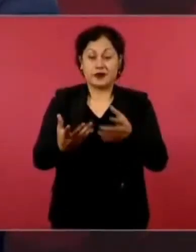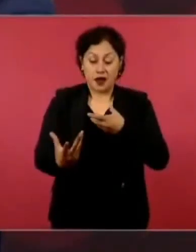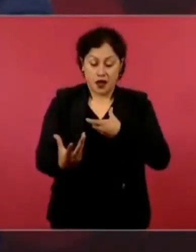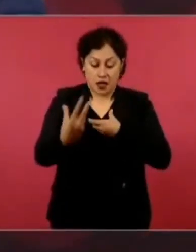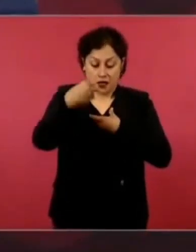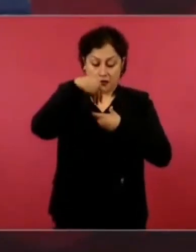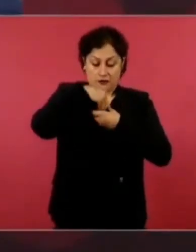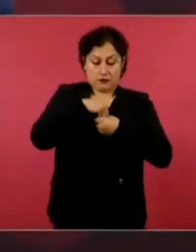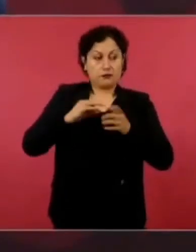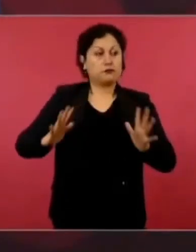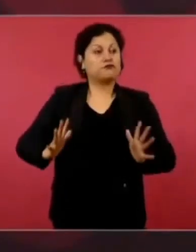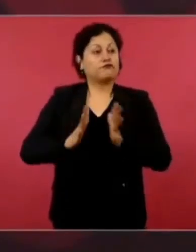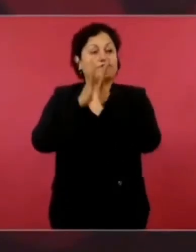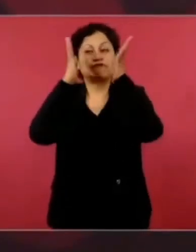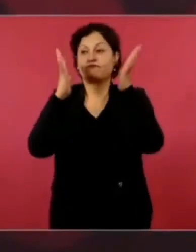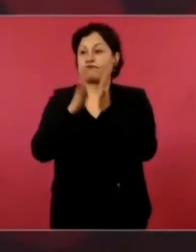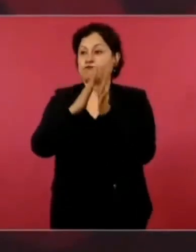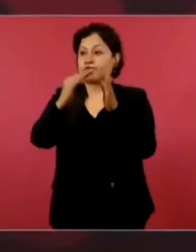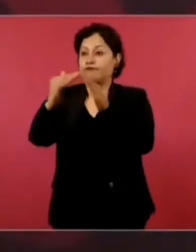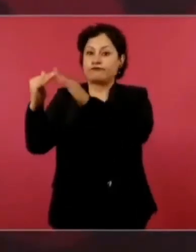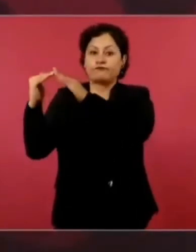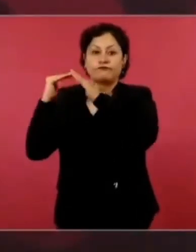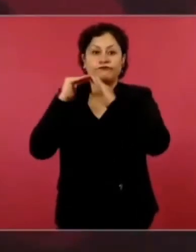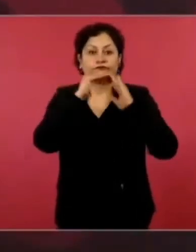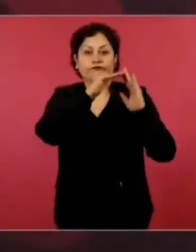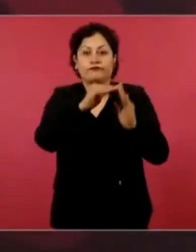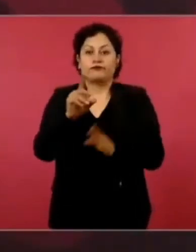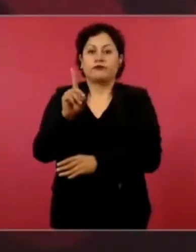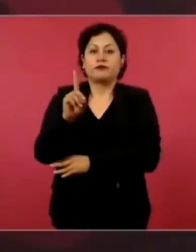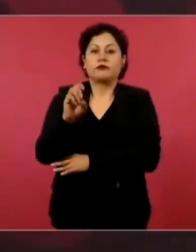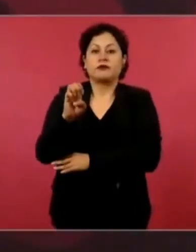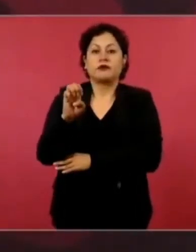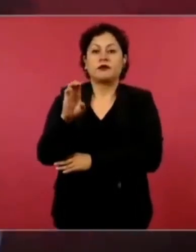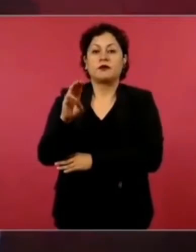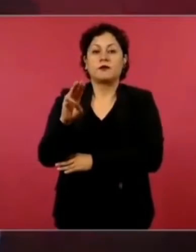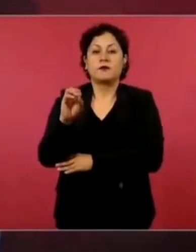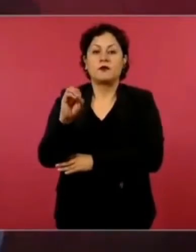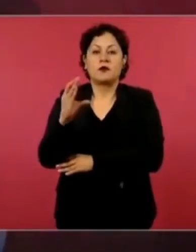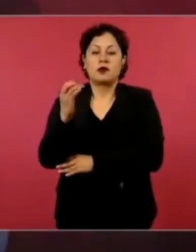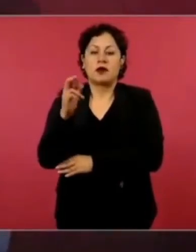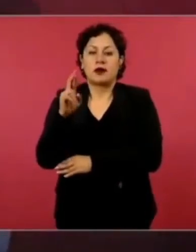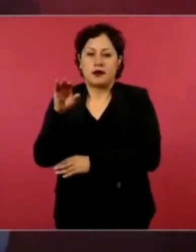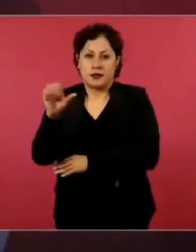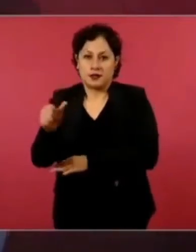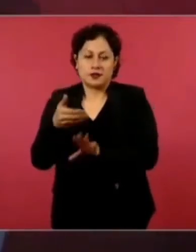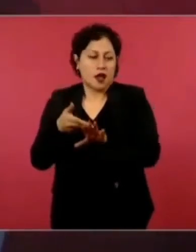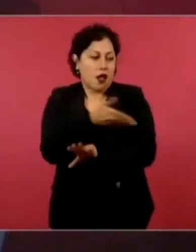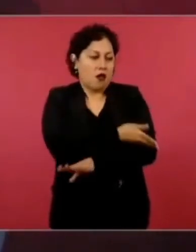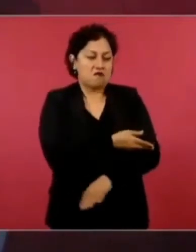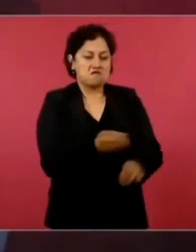democrático que no había, y sobre todo